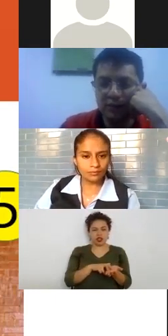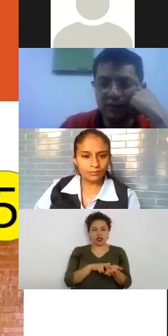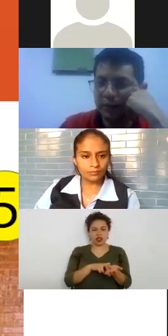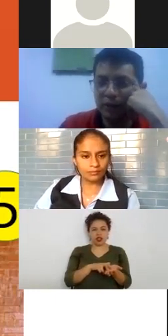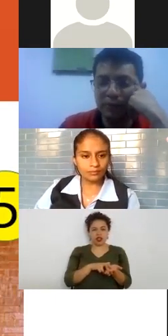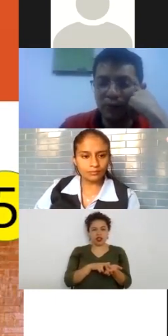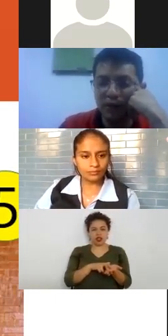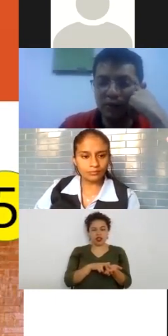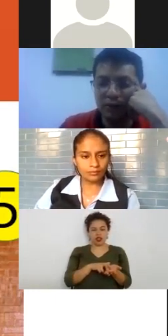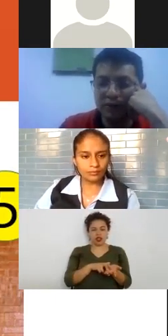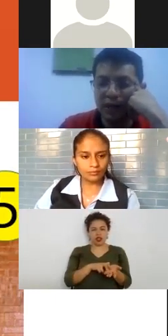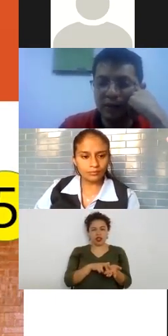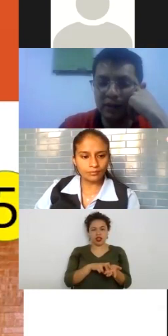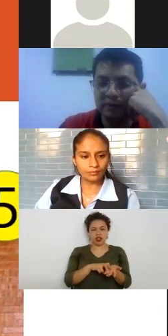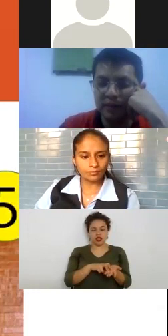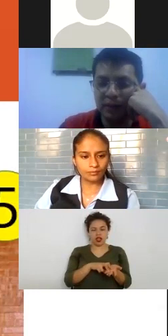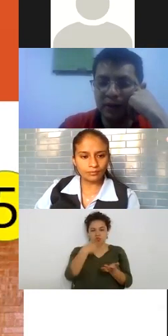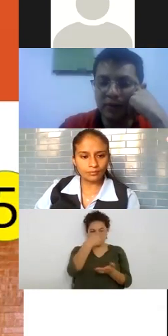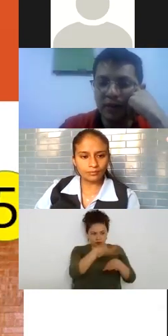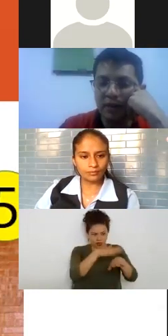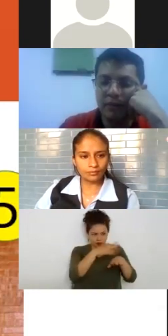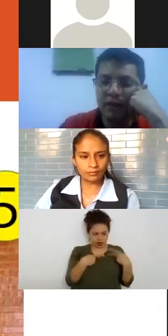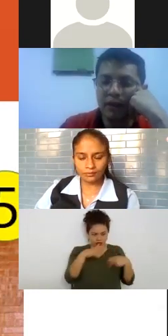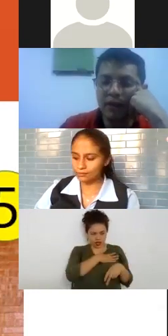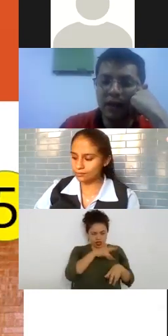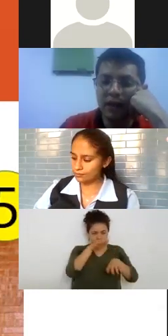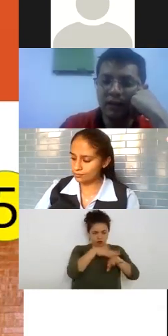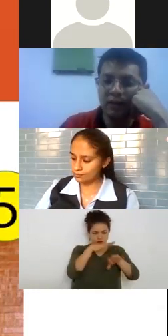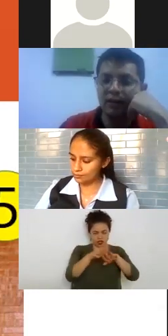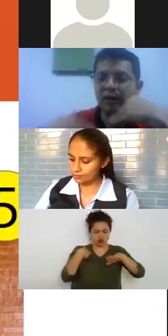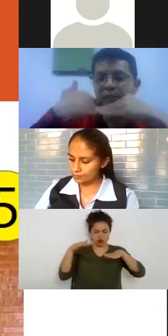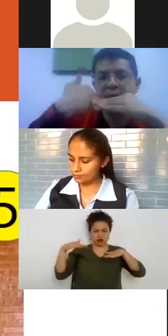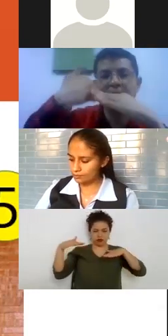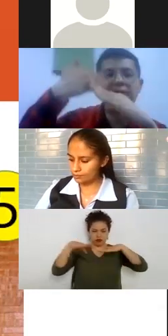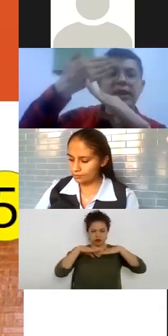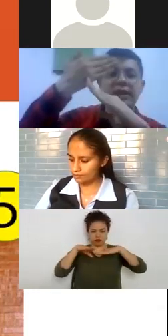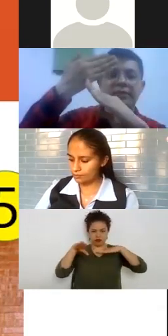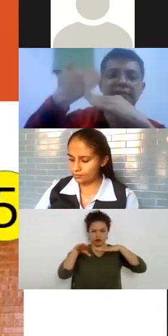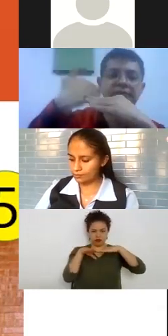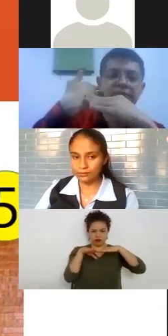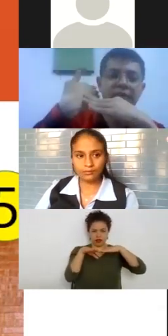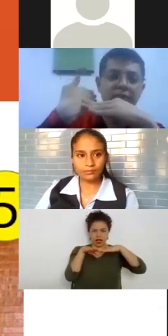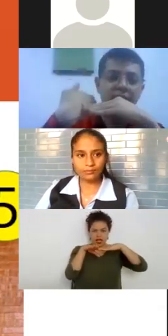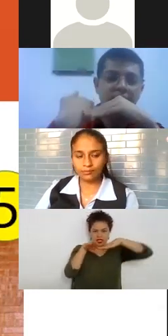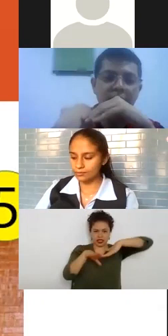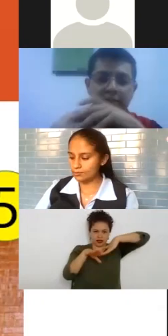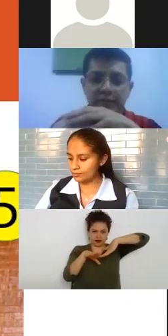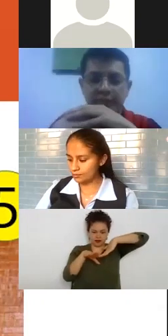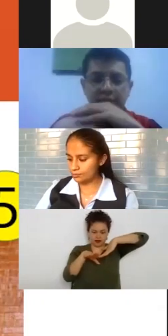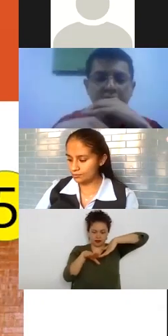esquina, en la punta de los pies de la víctima. ¿De acuerdo? Van a quedar en perpendicular.